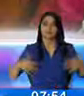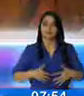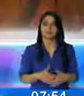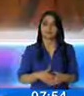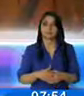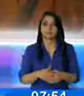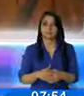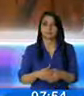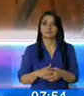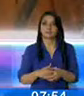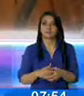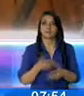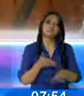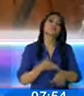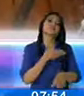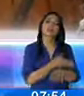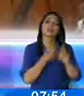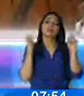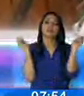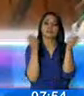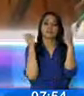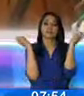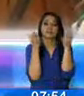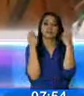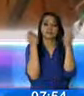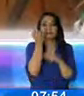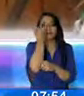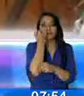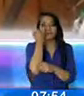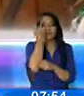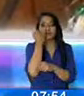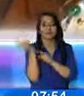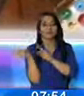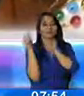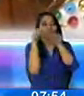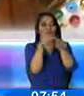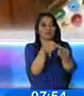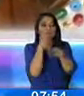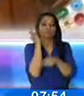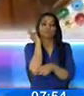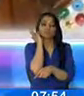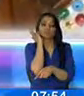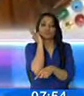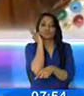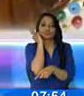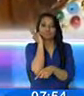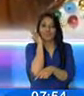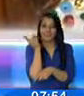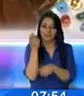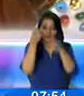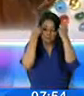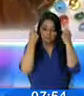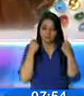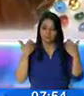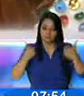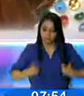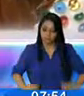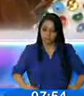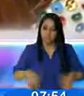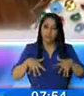bueno las vísperas de la festividad los indígenas acudían donde la señora vestidora a